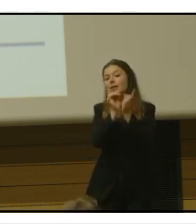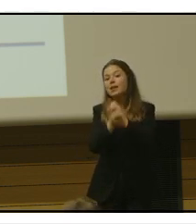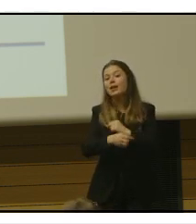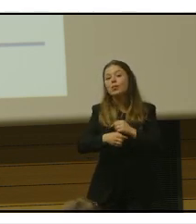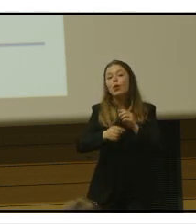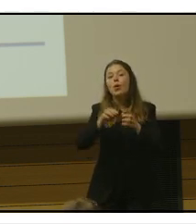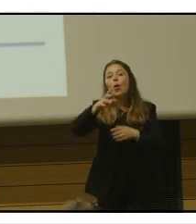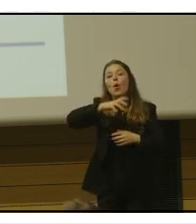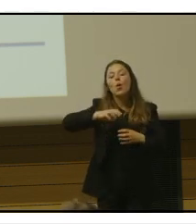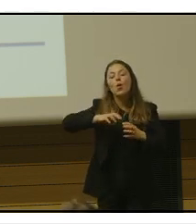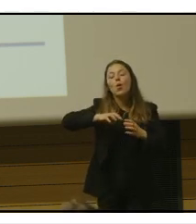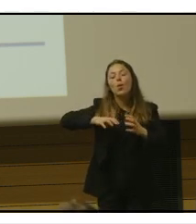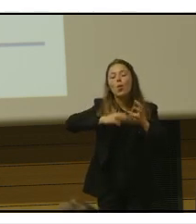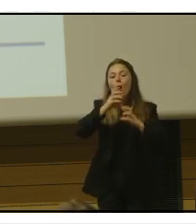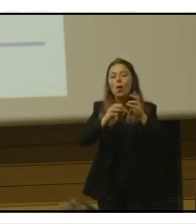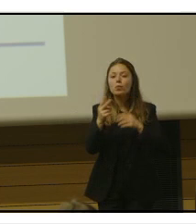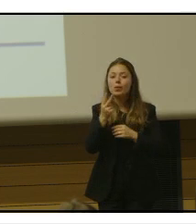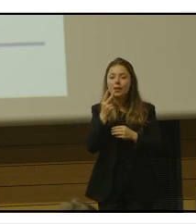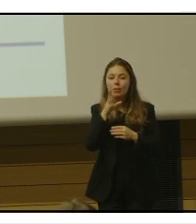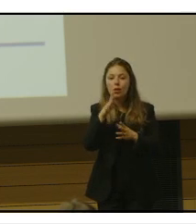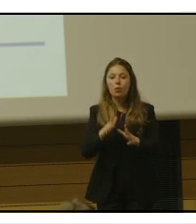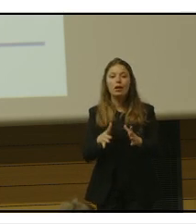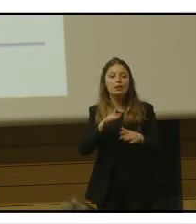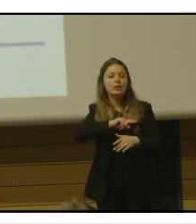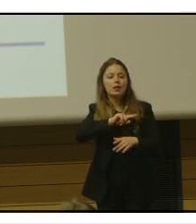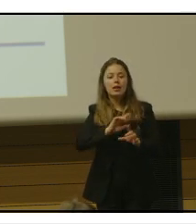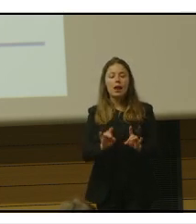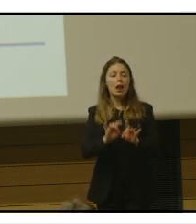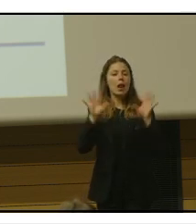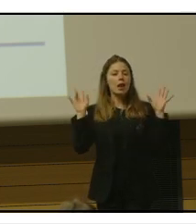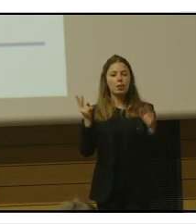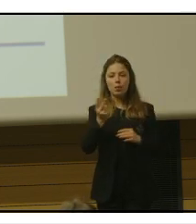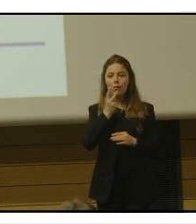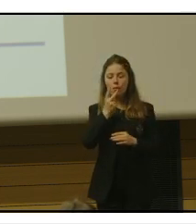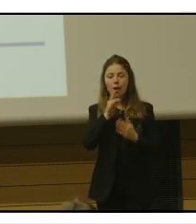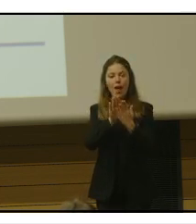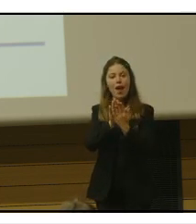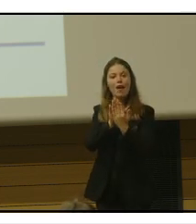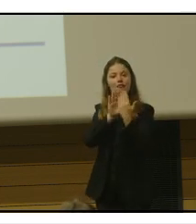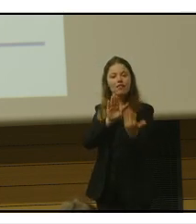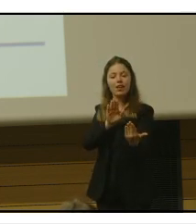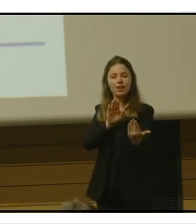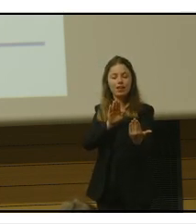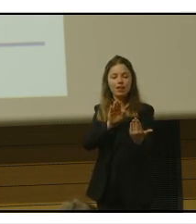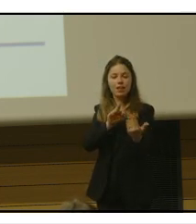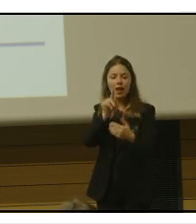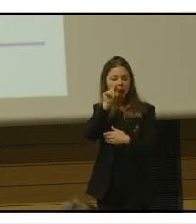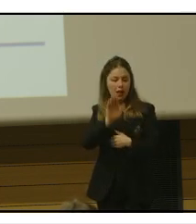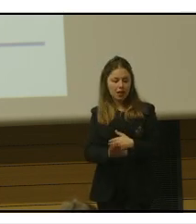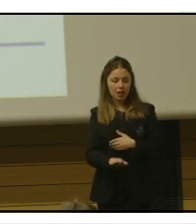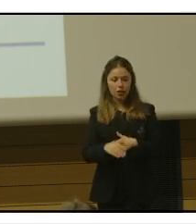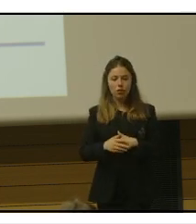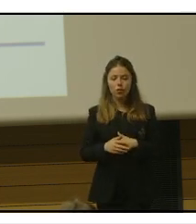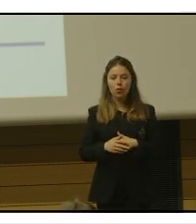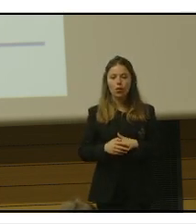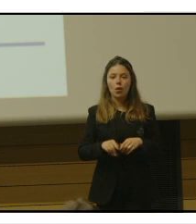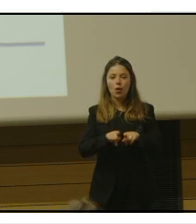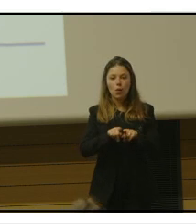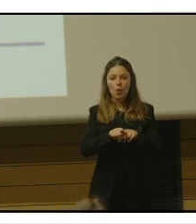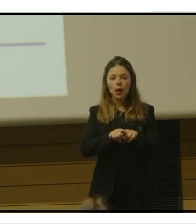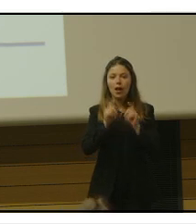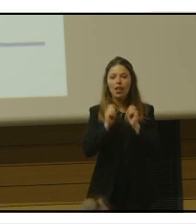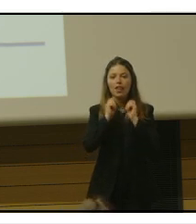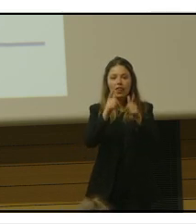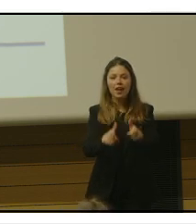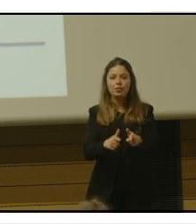humo de tabaco nos sentimos totalmente libres a fumar enfrente de ese niño, al que estamos exponiendo pues a